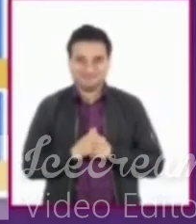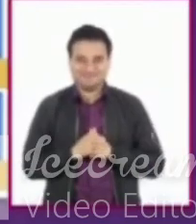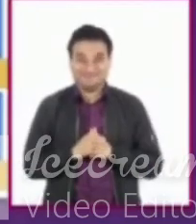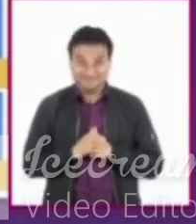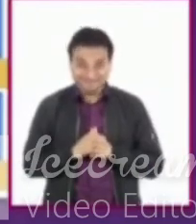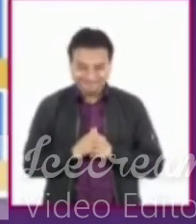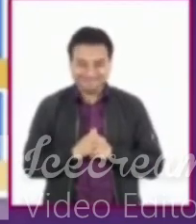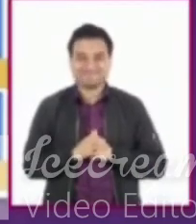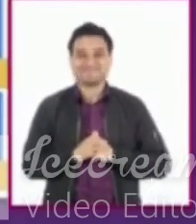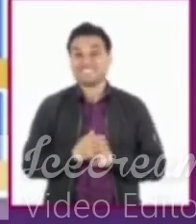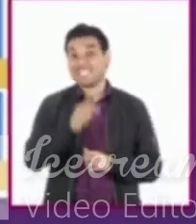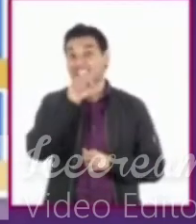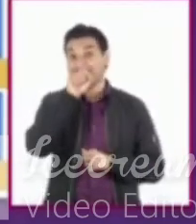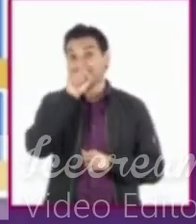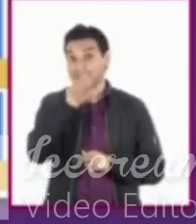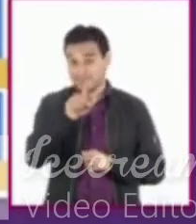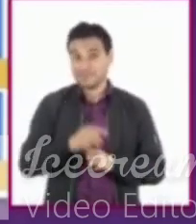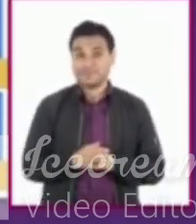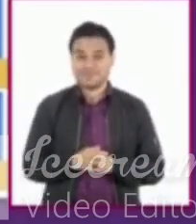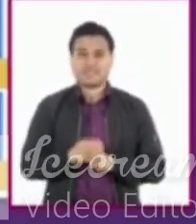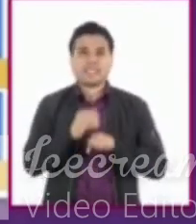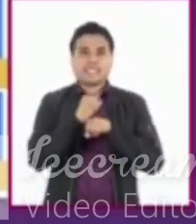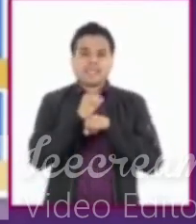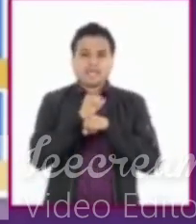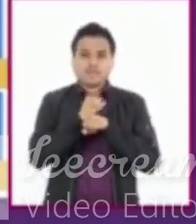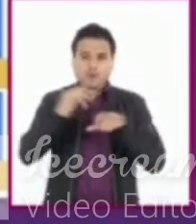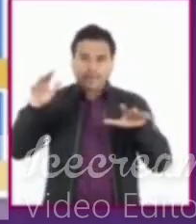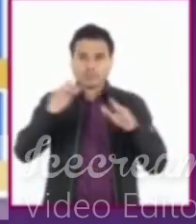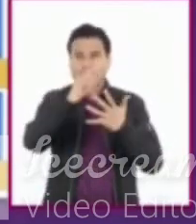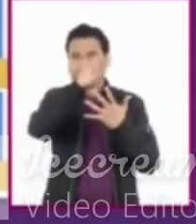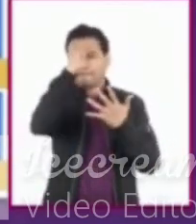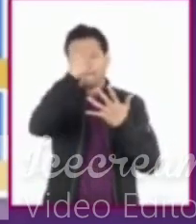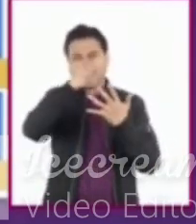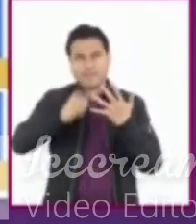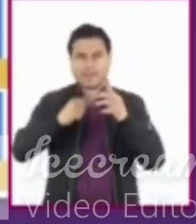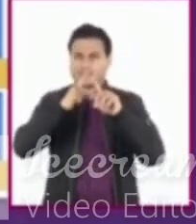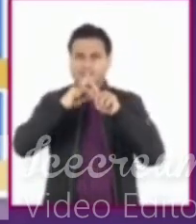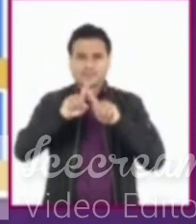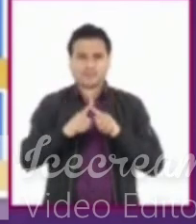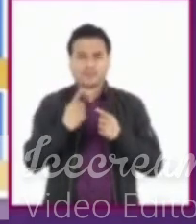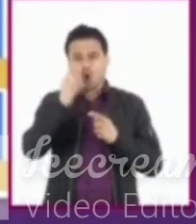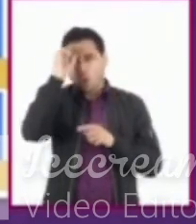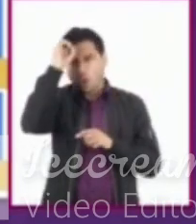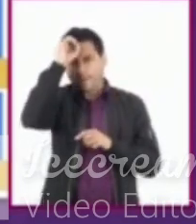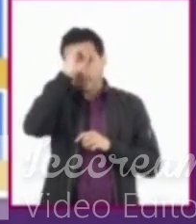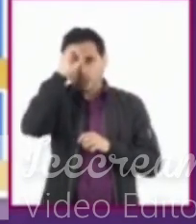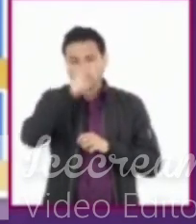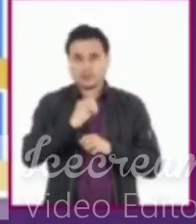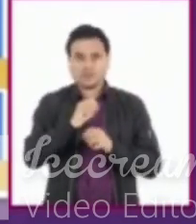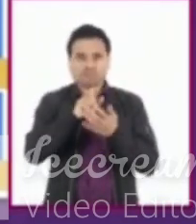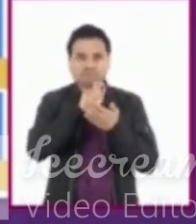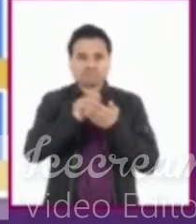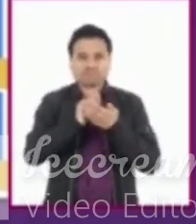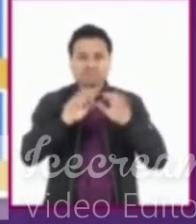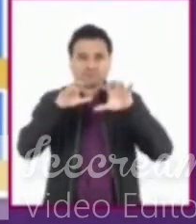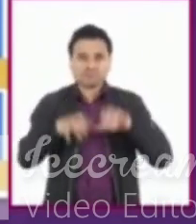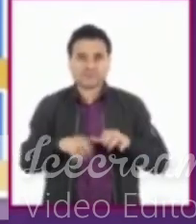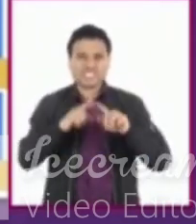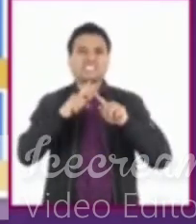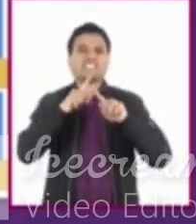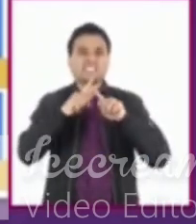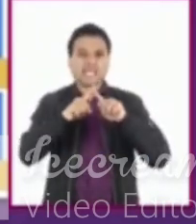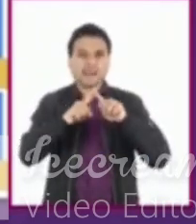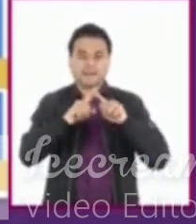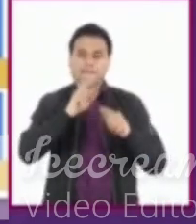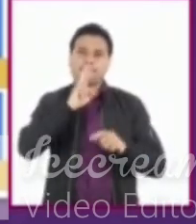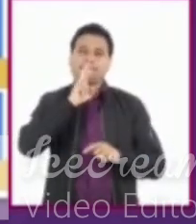Además de que presenten información o posturas de especialistas reconocidos como autoridades